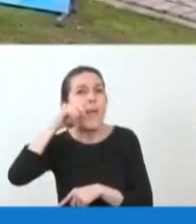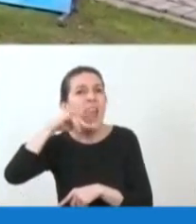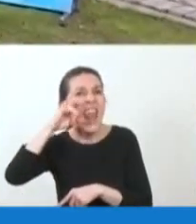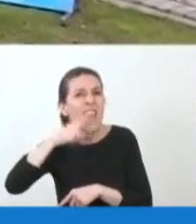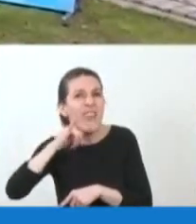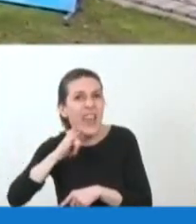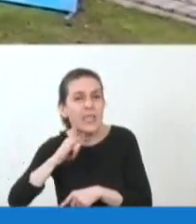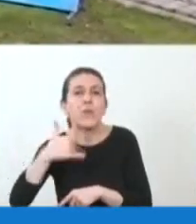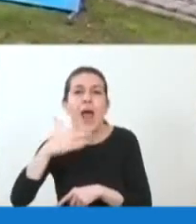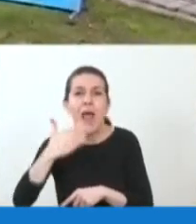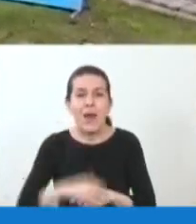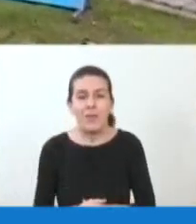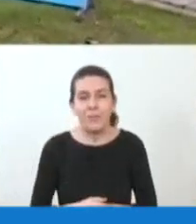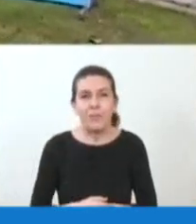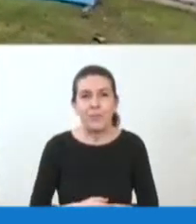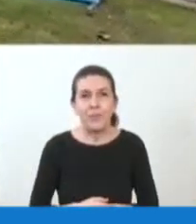palabra